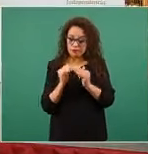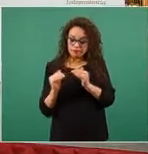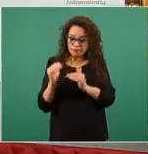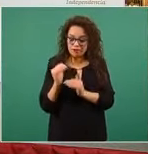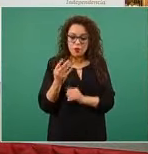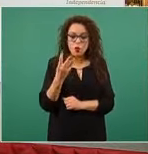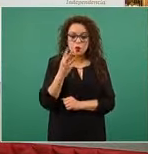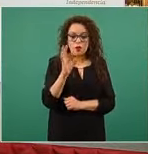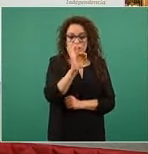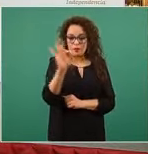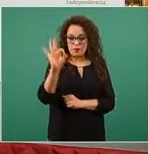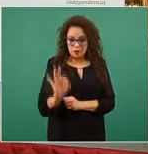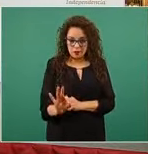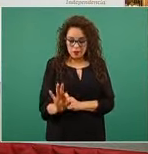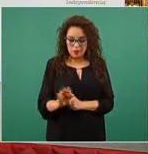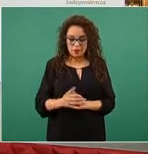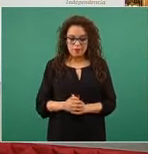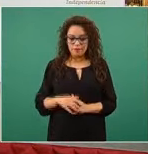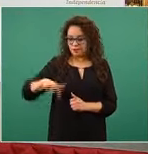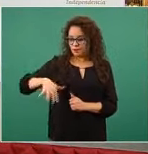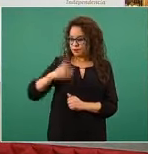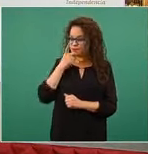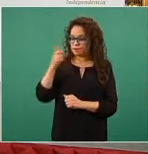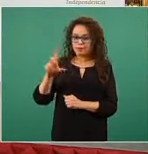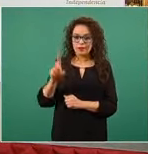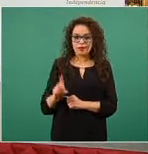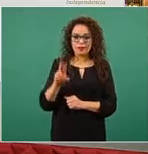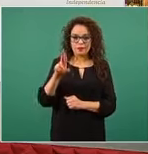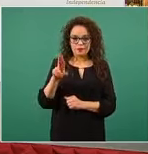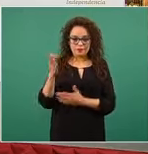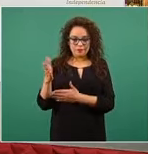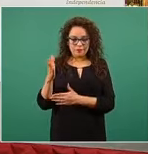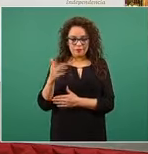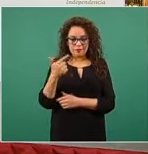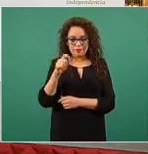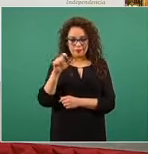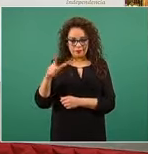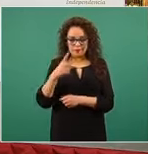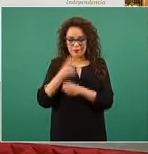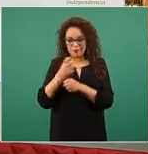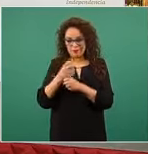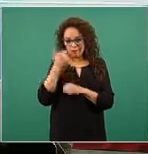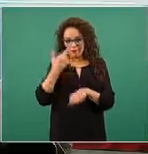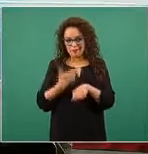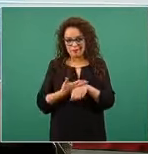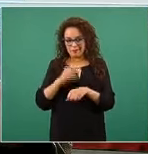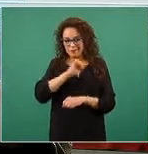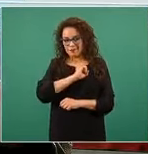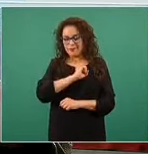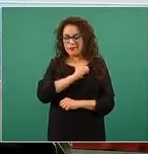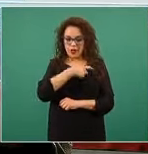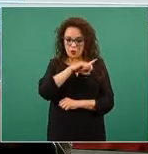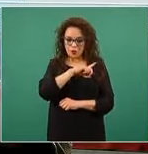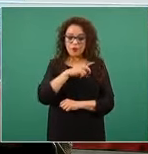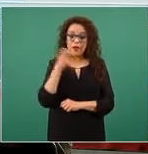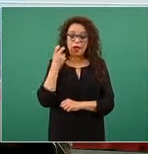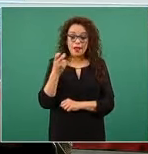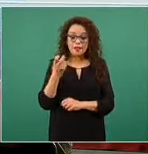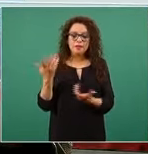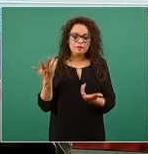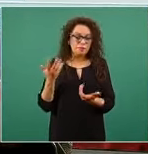4%. Como bien comentaba hace un momento el subsecretario de Salud, pues este incremento todavía